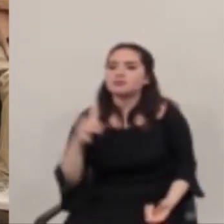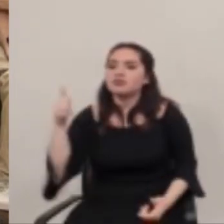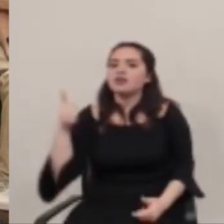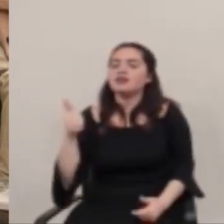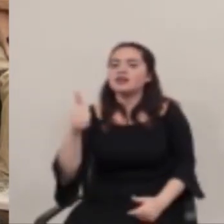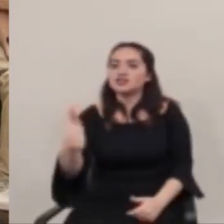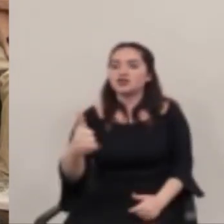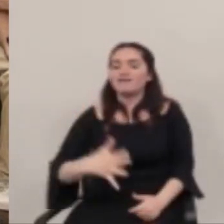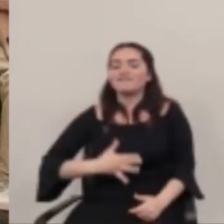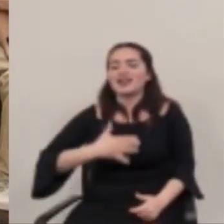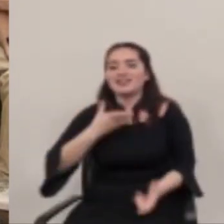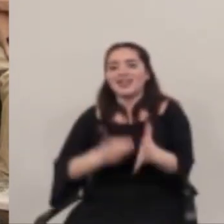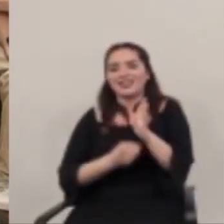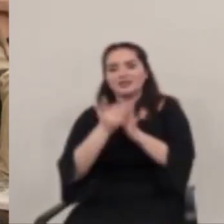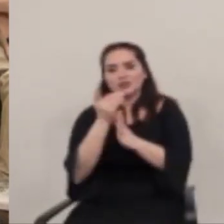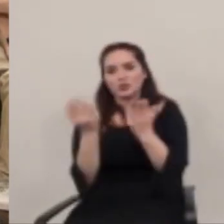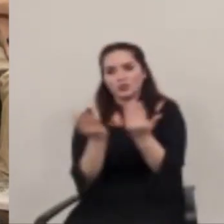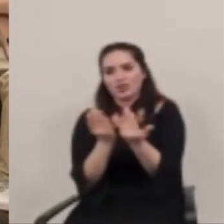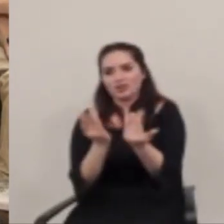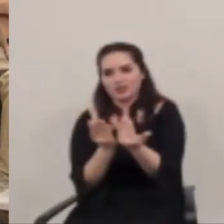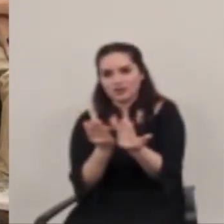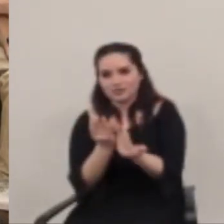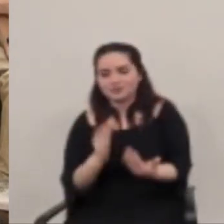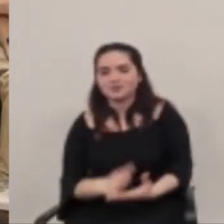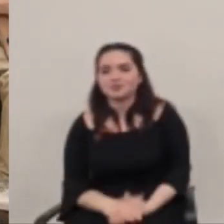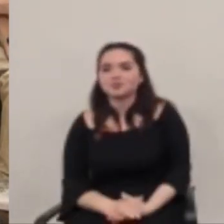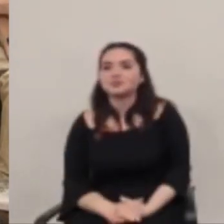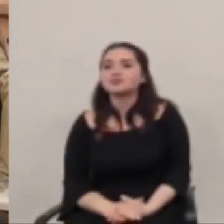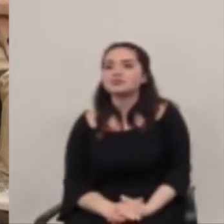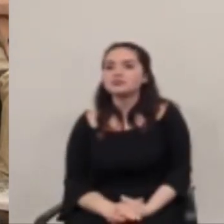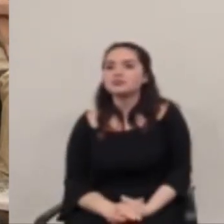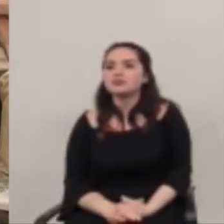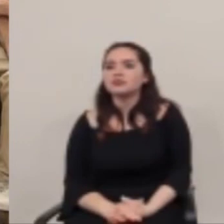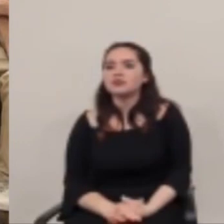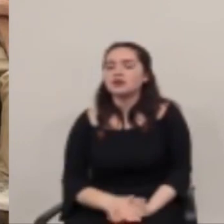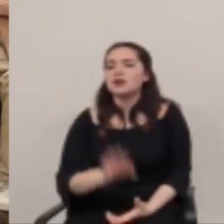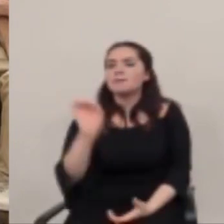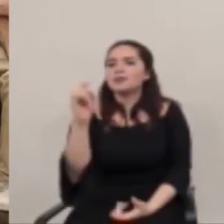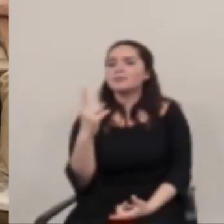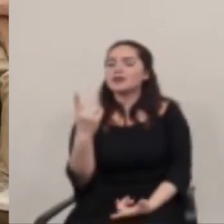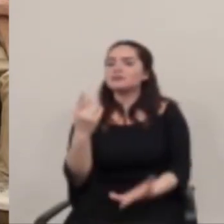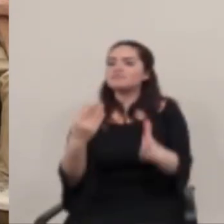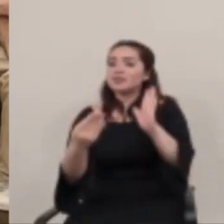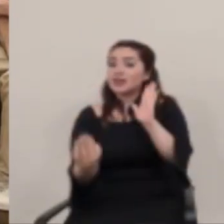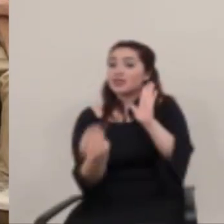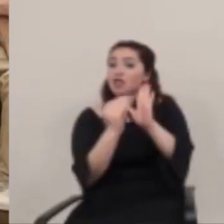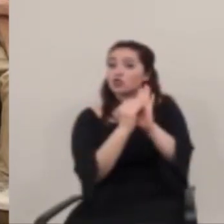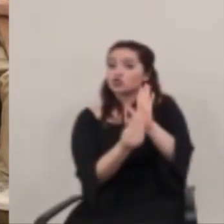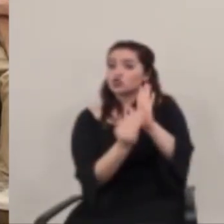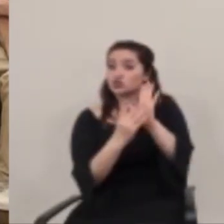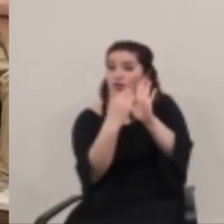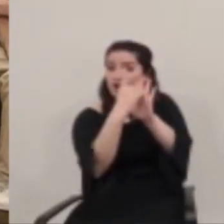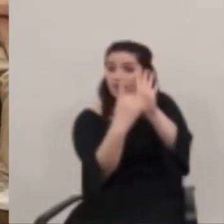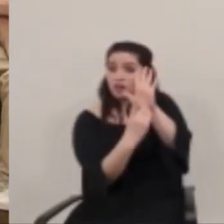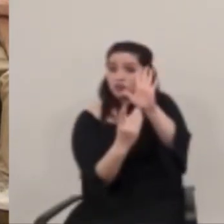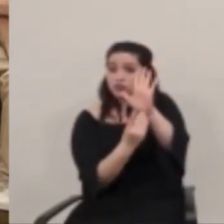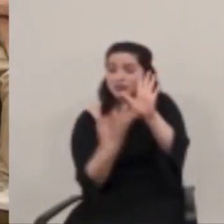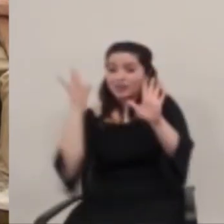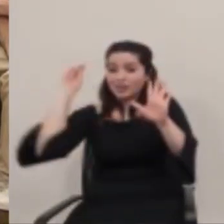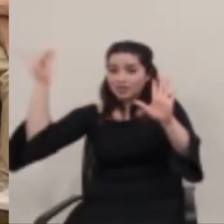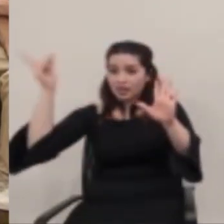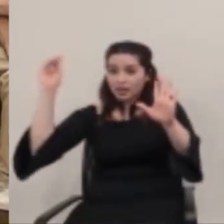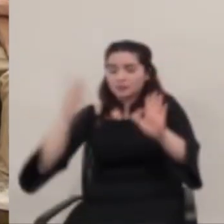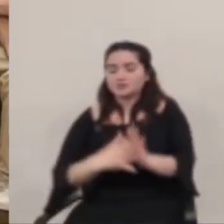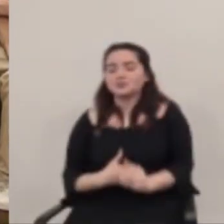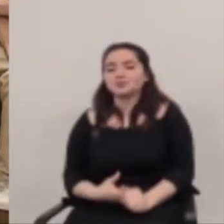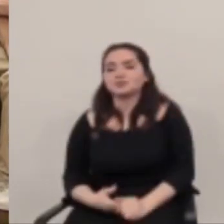Bienestar y Desarrollo Estudiantil de la Vicerrectoría de Asuntos Estudiantiles y Comunitarios en un primer levantamiento de datos sobre discapacidad en la universidad. En virtud de